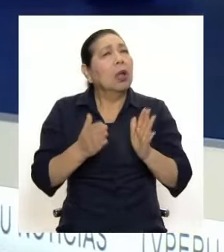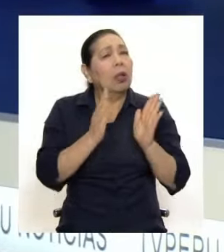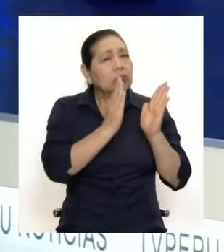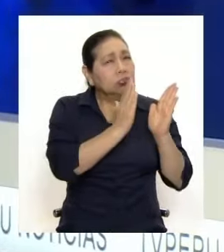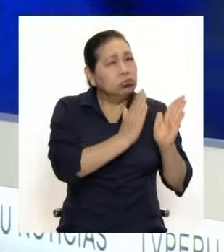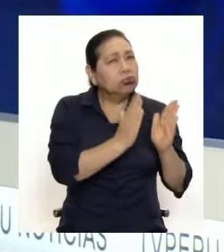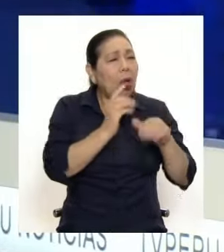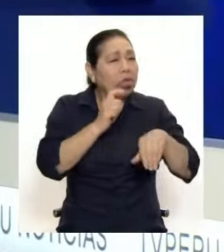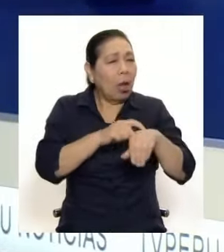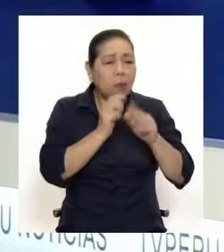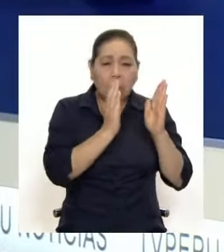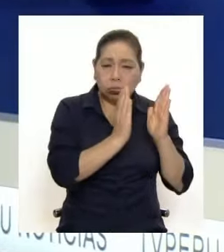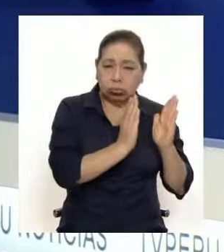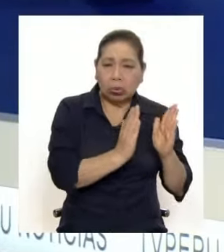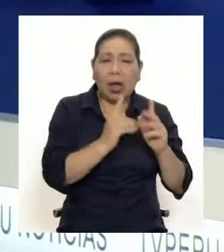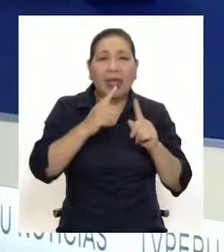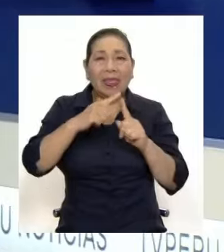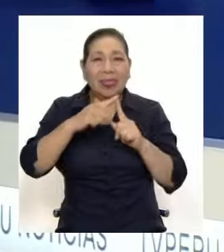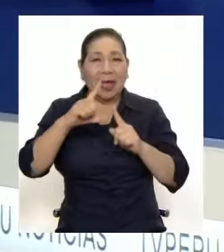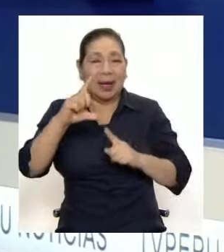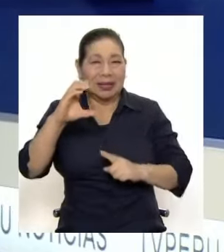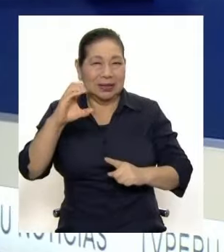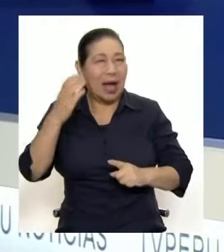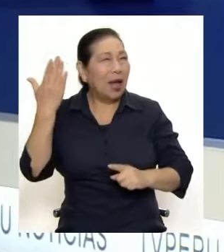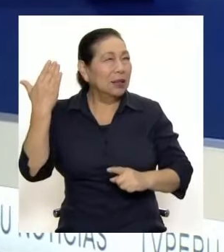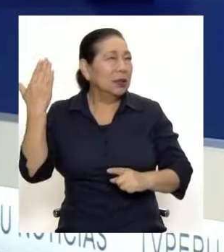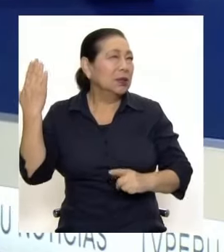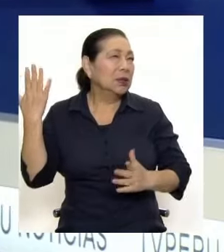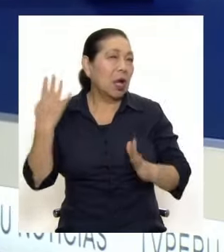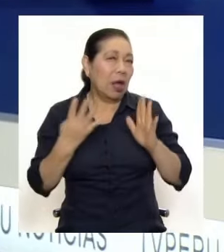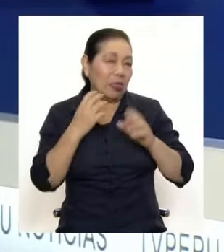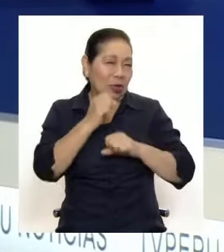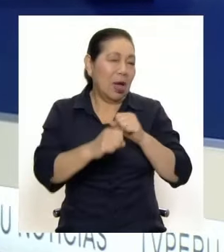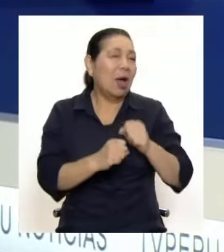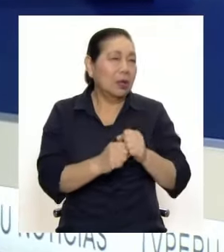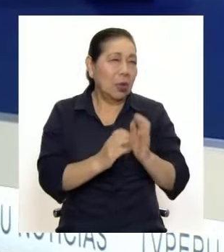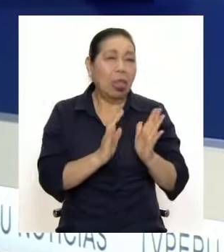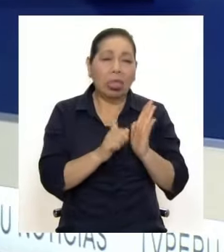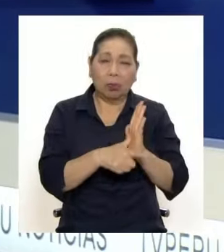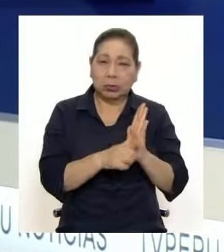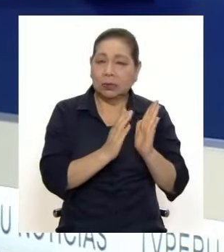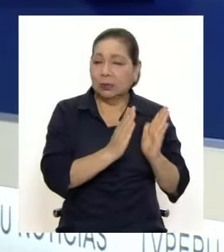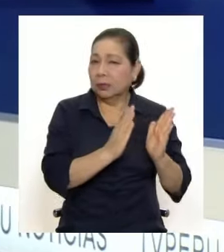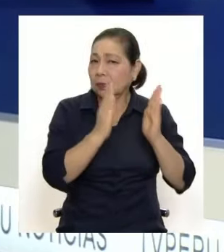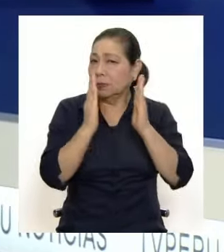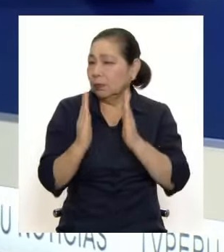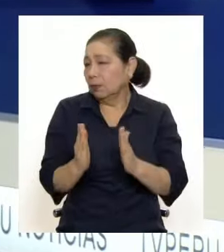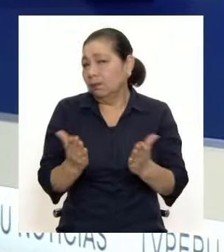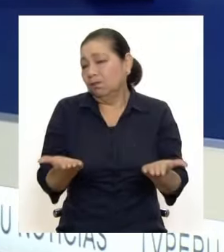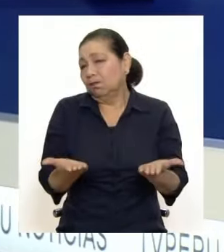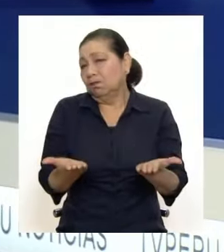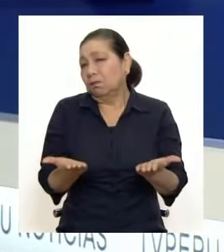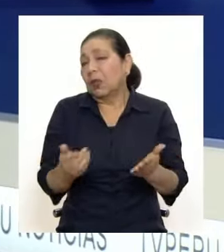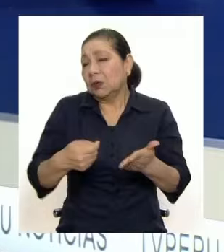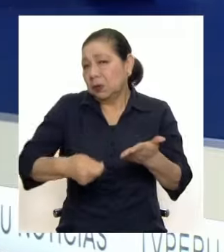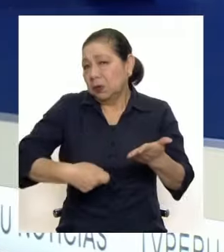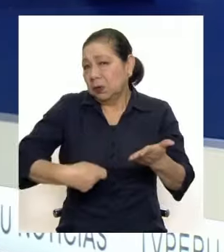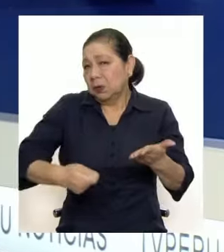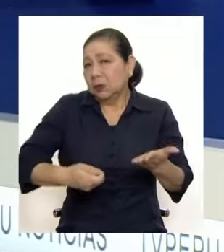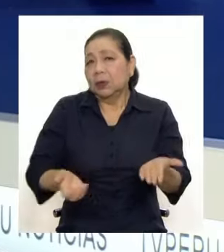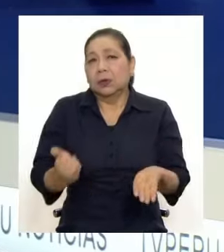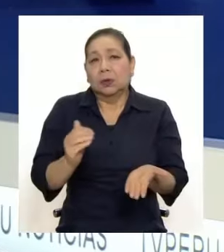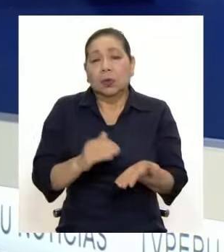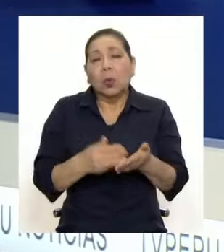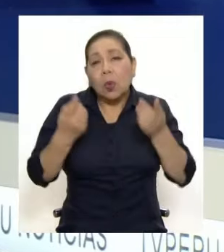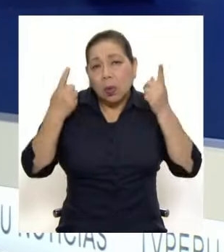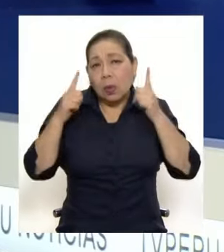decir se ha firmado un tlc hace hace 14 años después de eso eh se ha firmado además